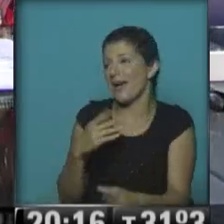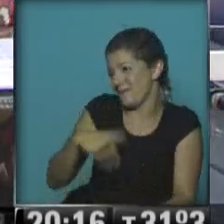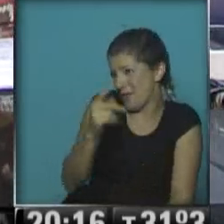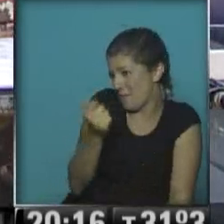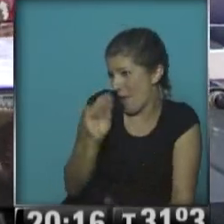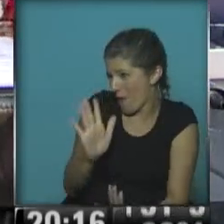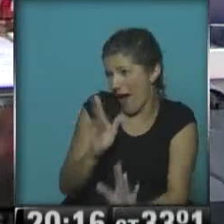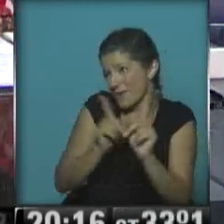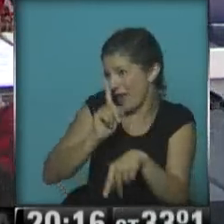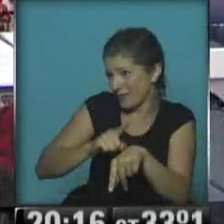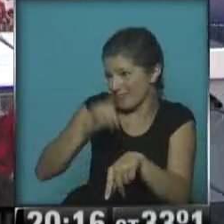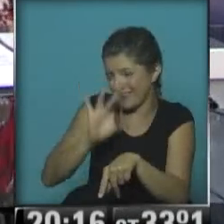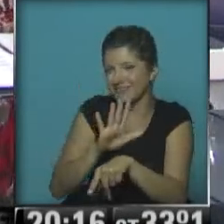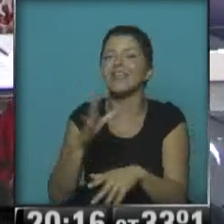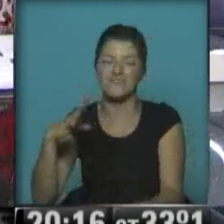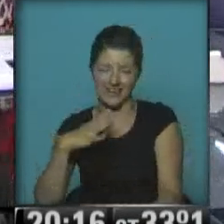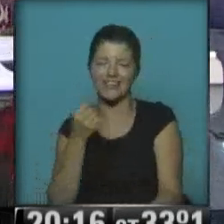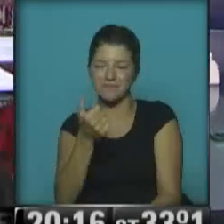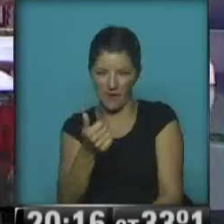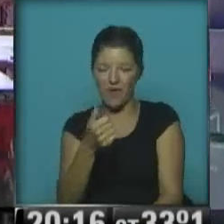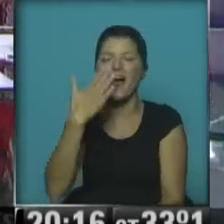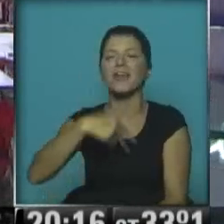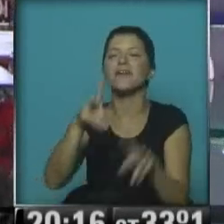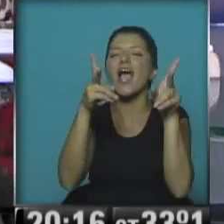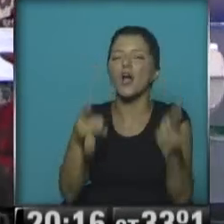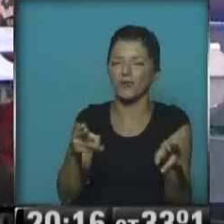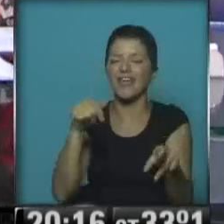poquito. Falta poquito. Faltan algunas Suena horas. Suena fuerte, pero falta poco. Hacemos una pausa. Esto es Visión 7 Central.